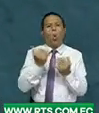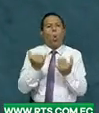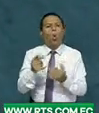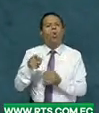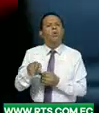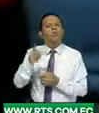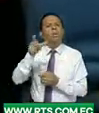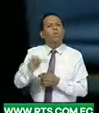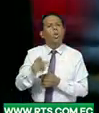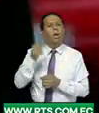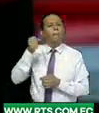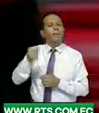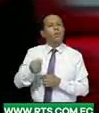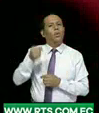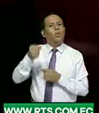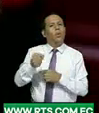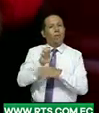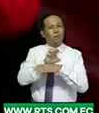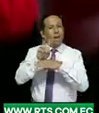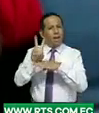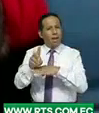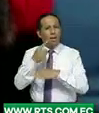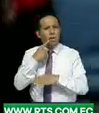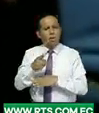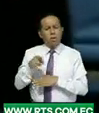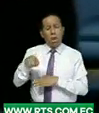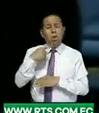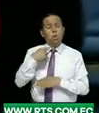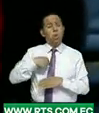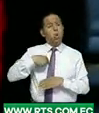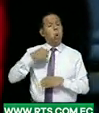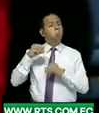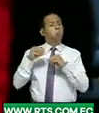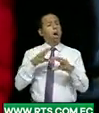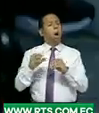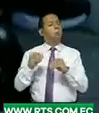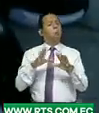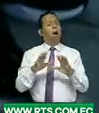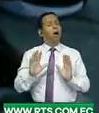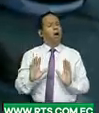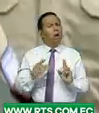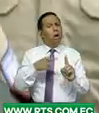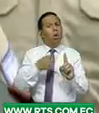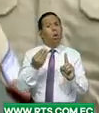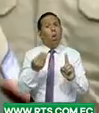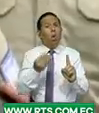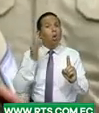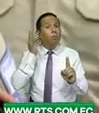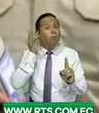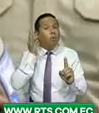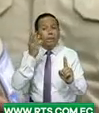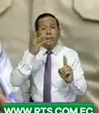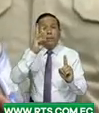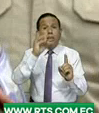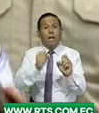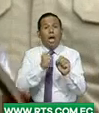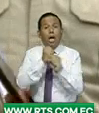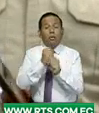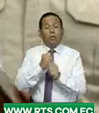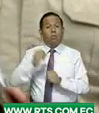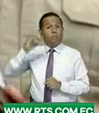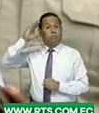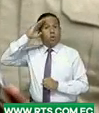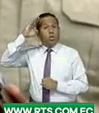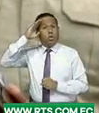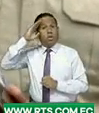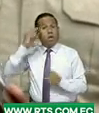curativos, es sospechoso de haber violado a una adolescente de 16 años de edad. Personal preventivo del circuito Chimbacalle fueron alertados